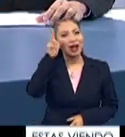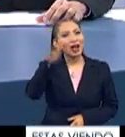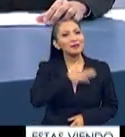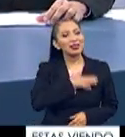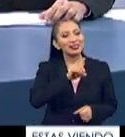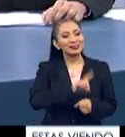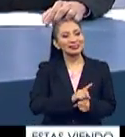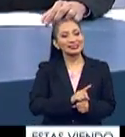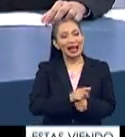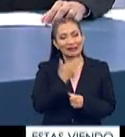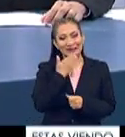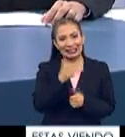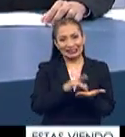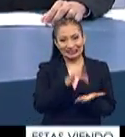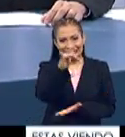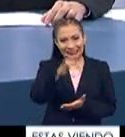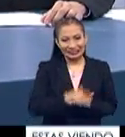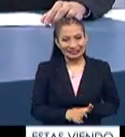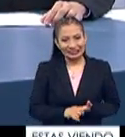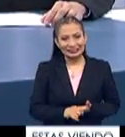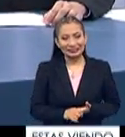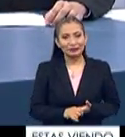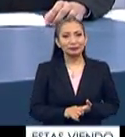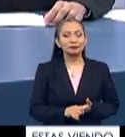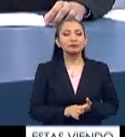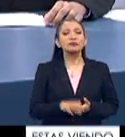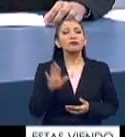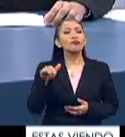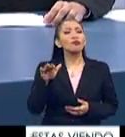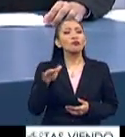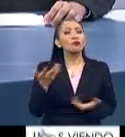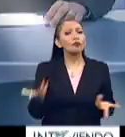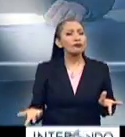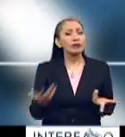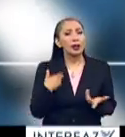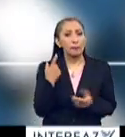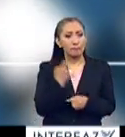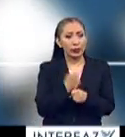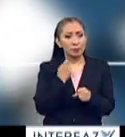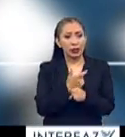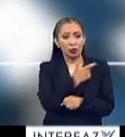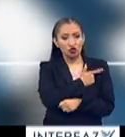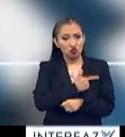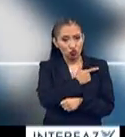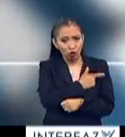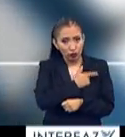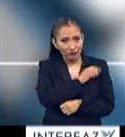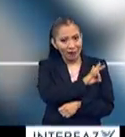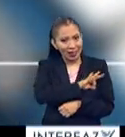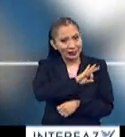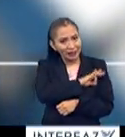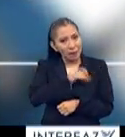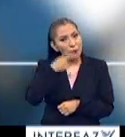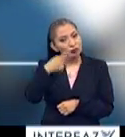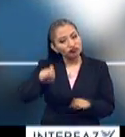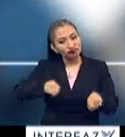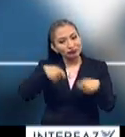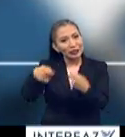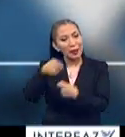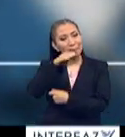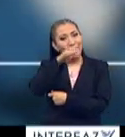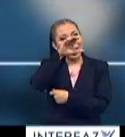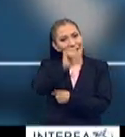buenos días. Bien, gracias. ¿Eh? Oye, pues en principio un gusto. Felicidades por haber obtenido esta